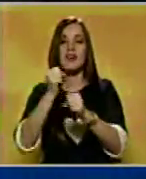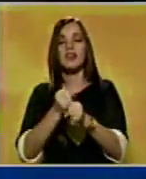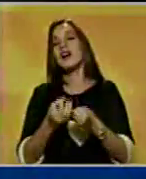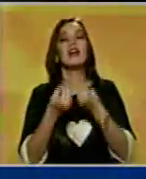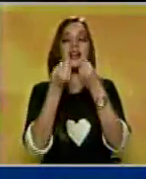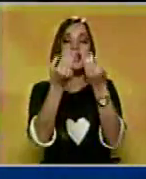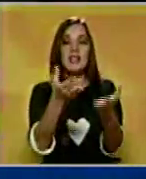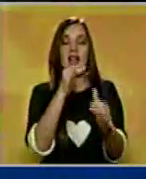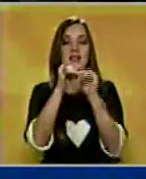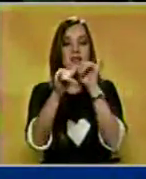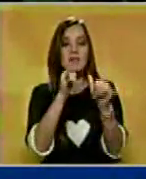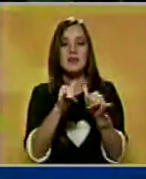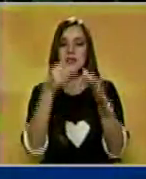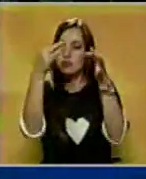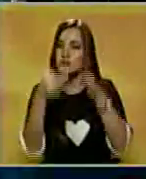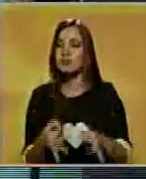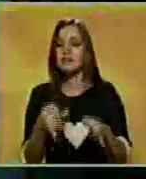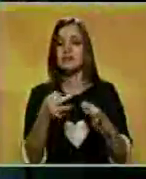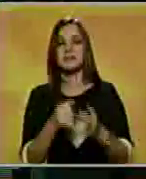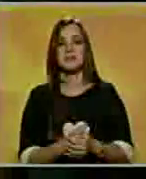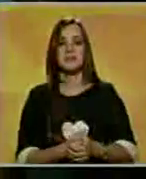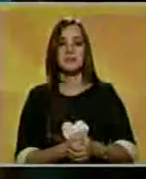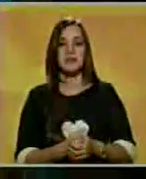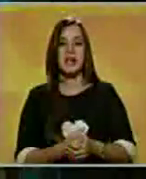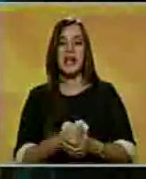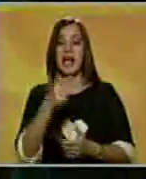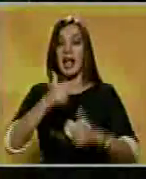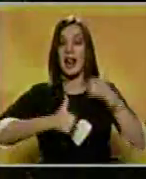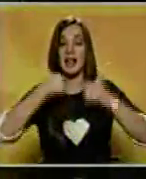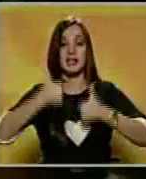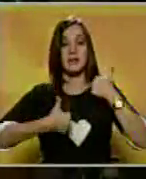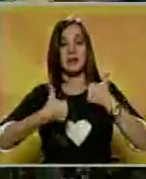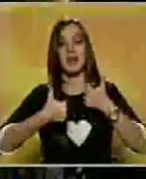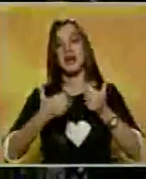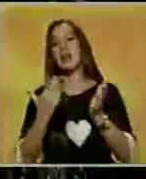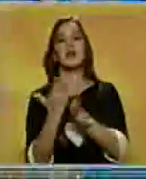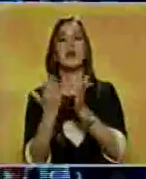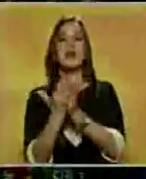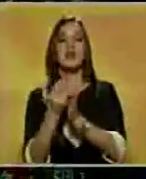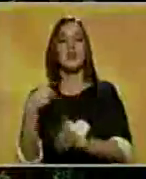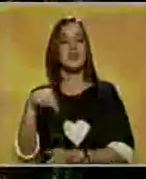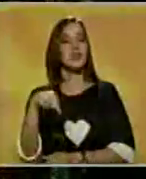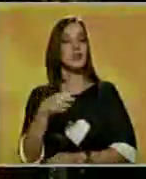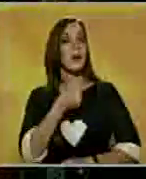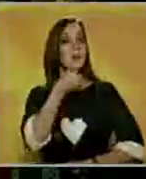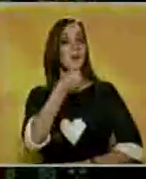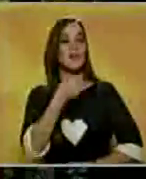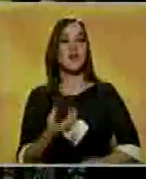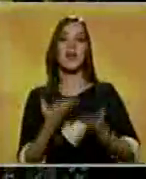más fidedigna posible. Durante la actividad, el Colegio Nacional de Periodistas también entregó